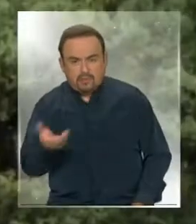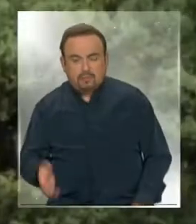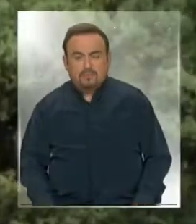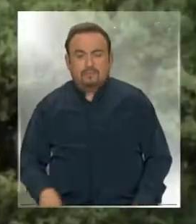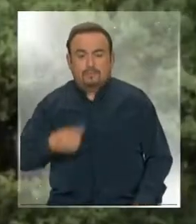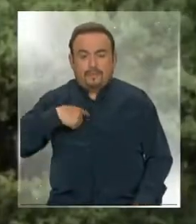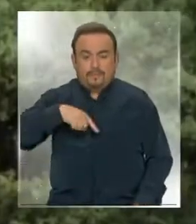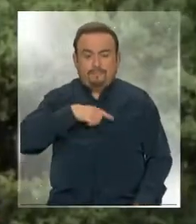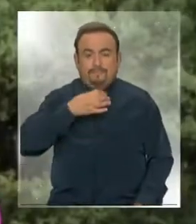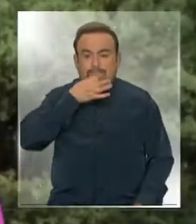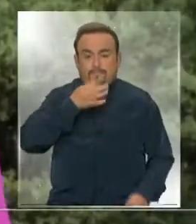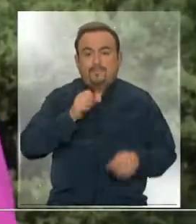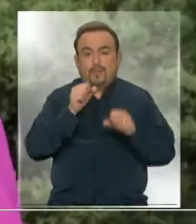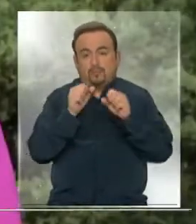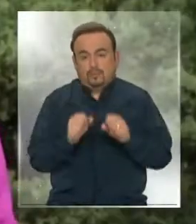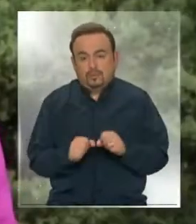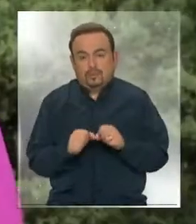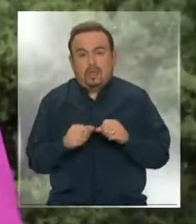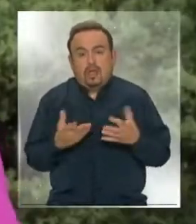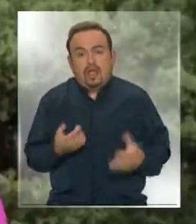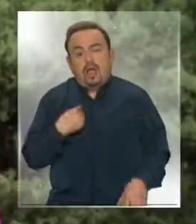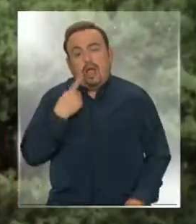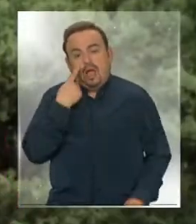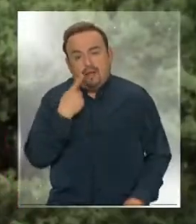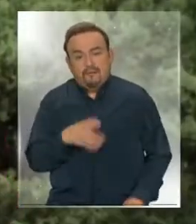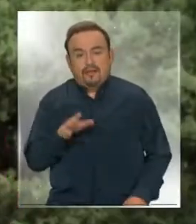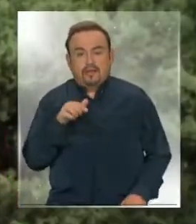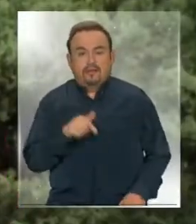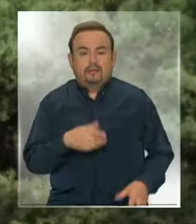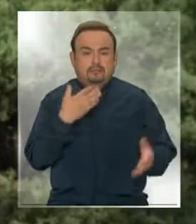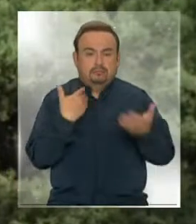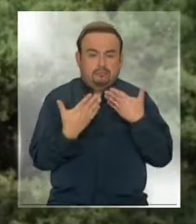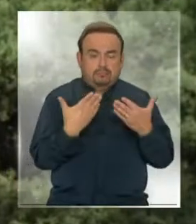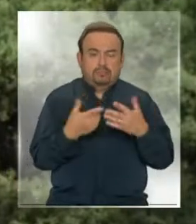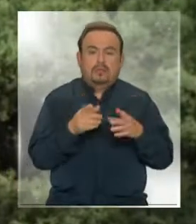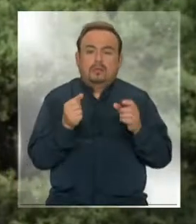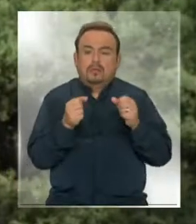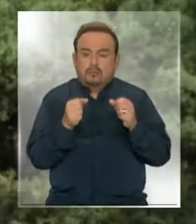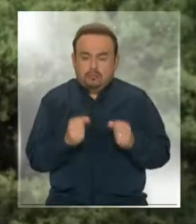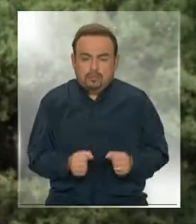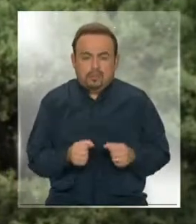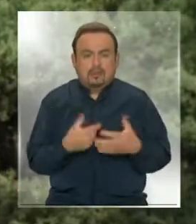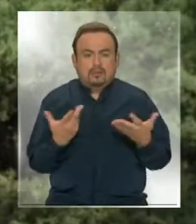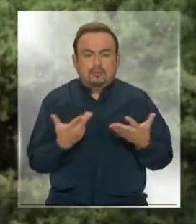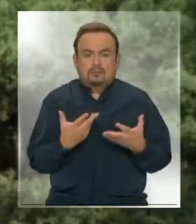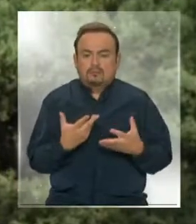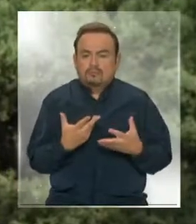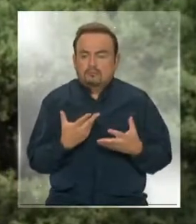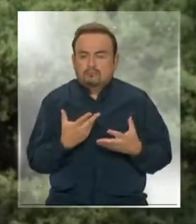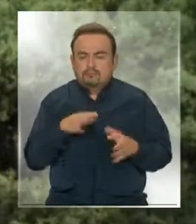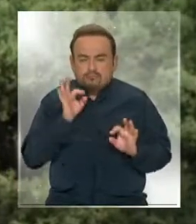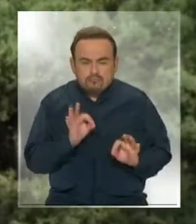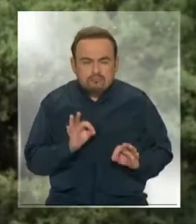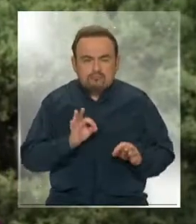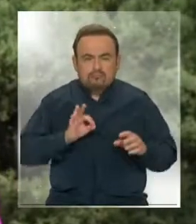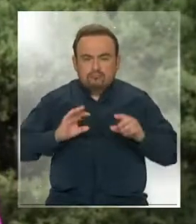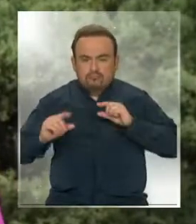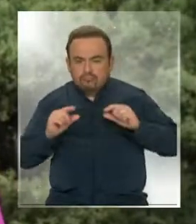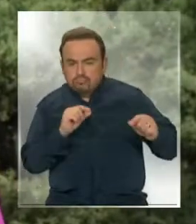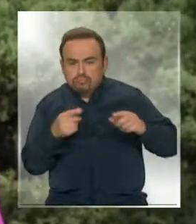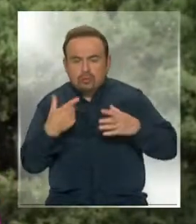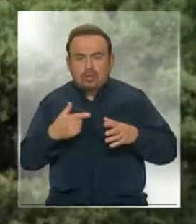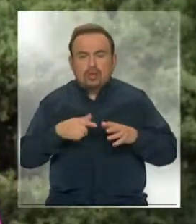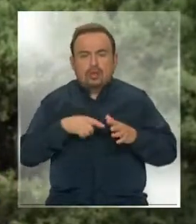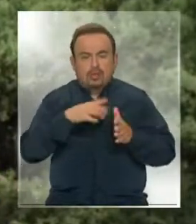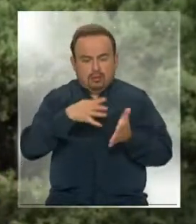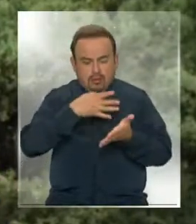nosotros planteamos una posibilidad y ahora vamos a ver en este diálogo qué podemos sacar en limpio, si podemos o no flexibilizar este